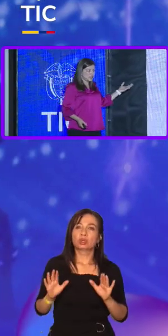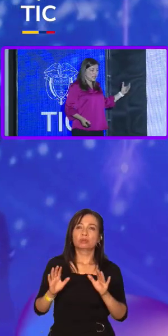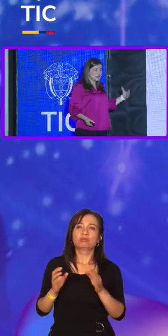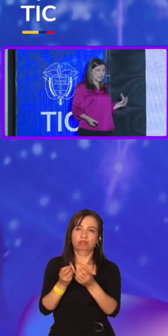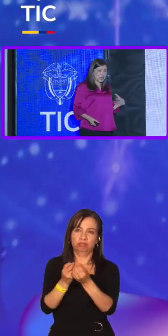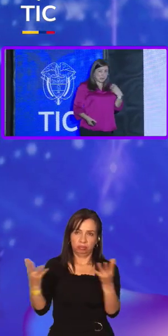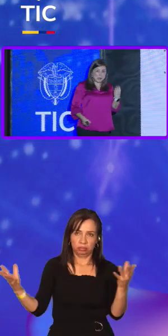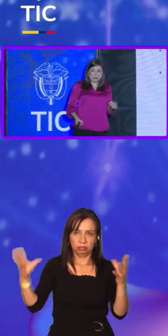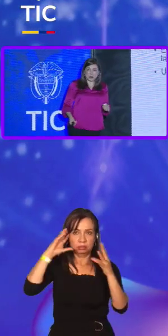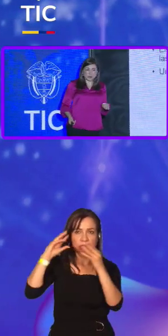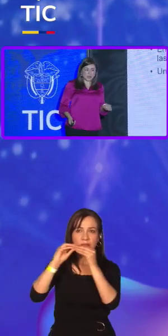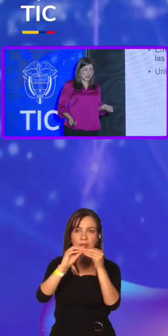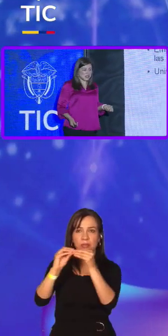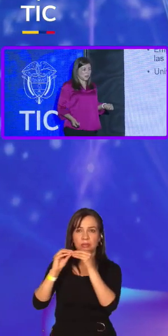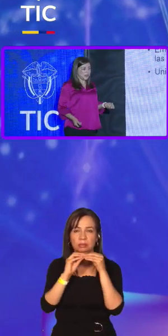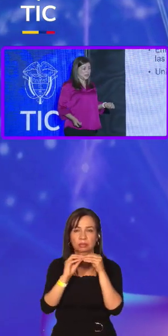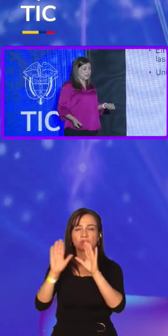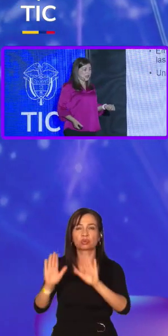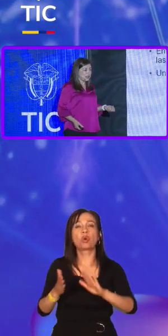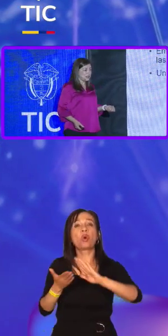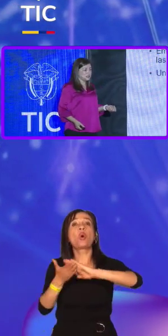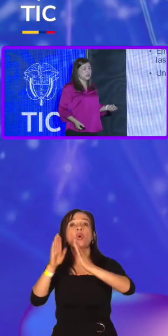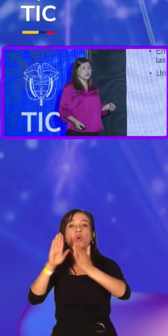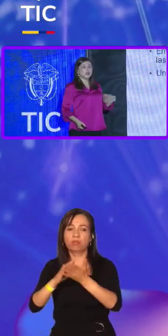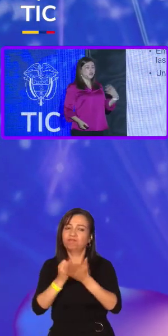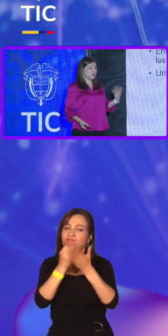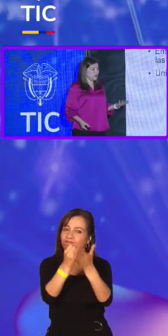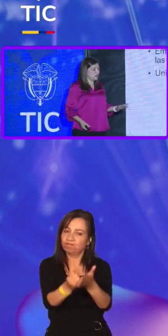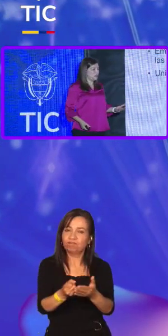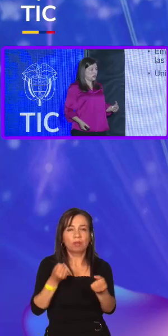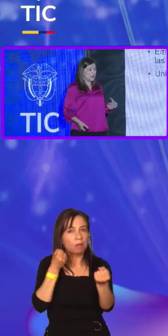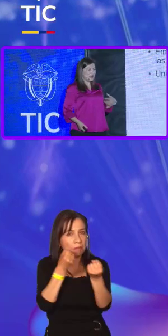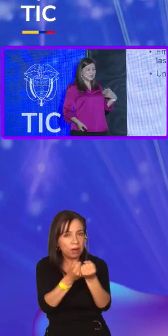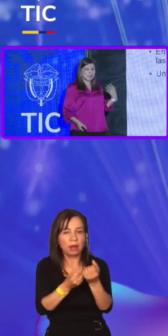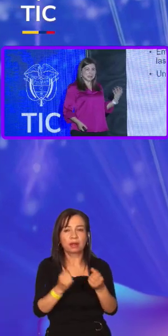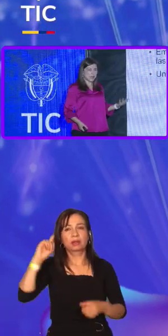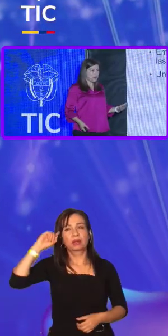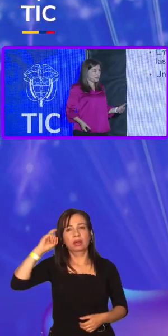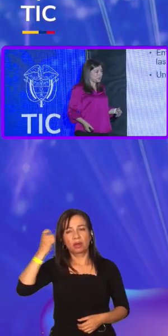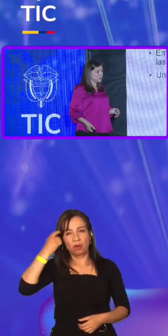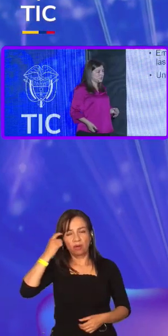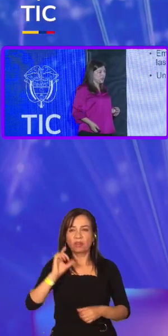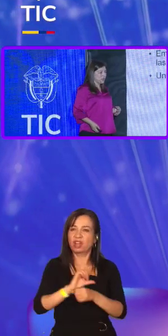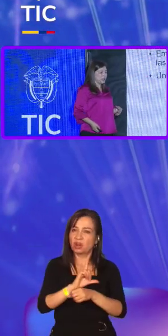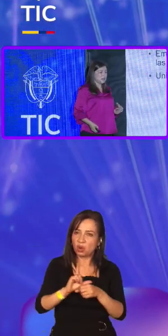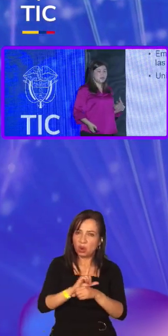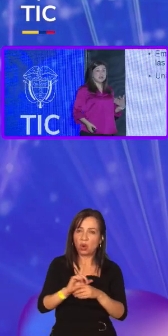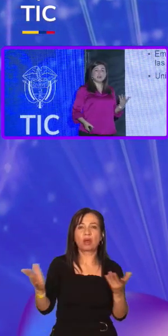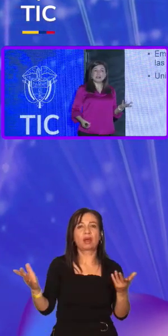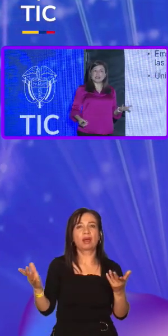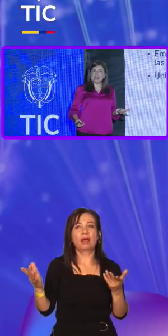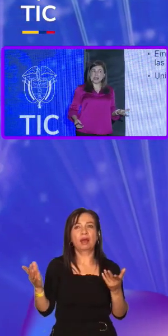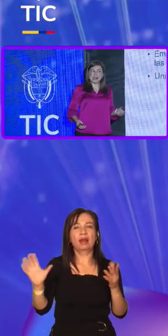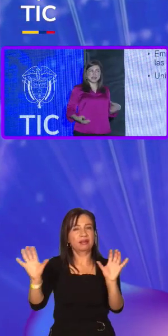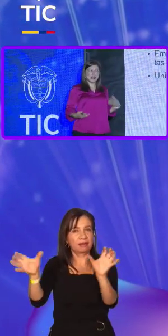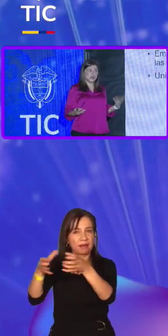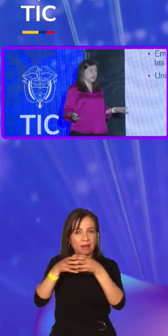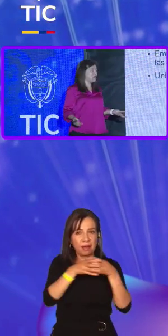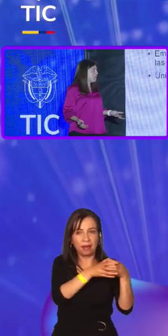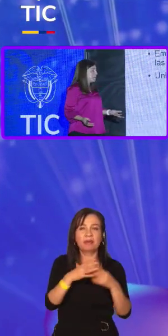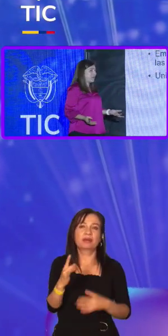múltiples beneficiarios, como ven ustedes aquí, las mismas comunidades son beneficiarias, los gobiernos locales, las cámaras, las